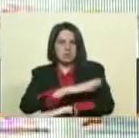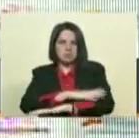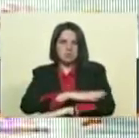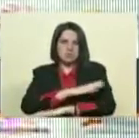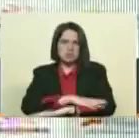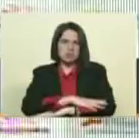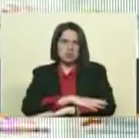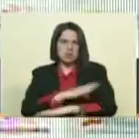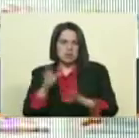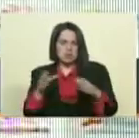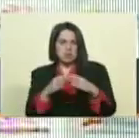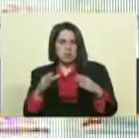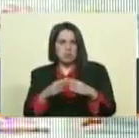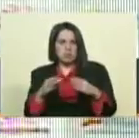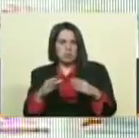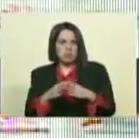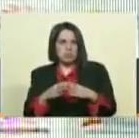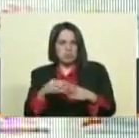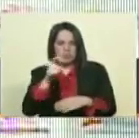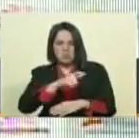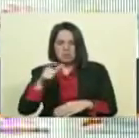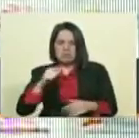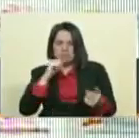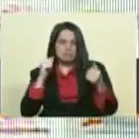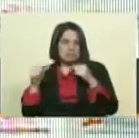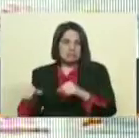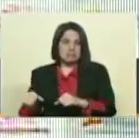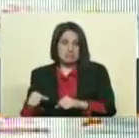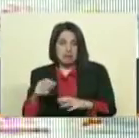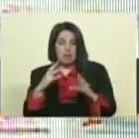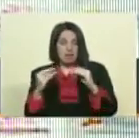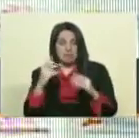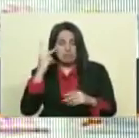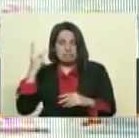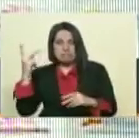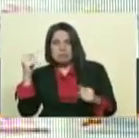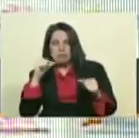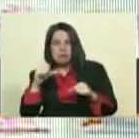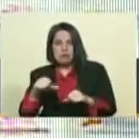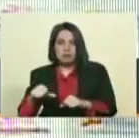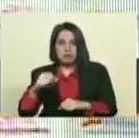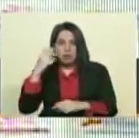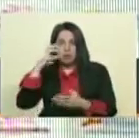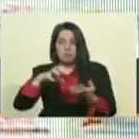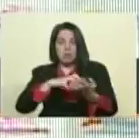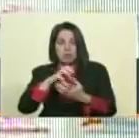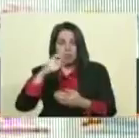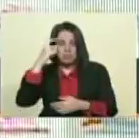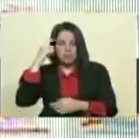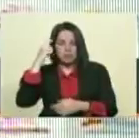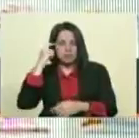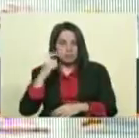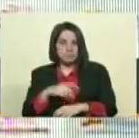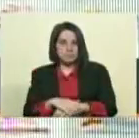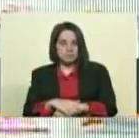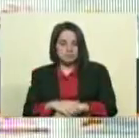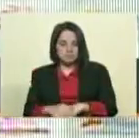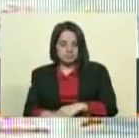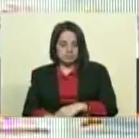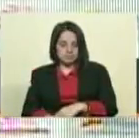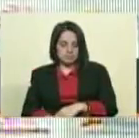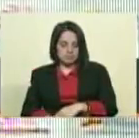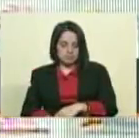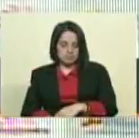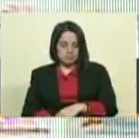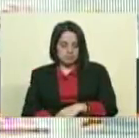de un grupo de sociópatas. Hablando de sociópatas, aquí está nuestro psiquiatra, Jorge Rodríguez.